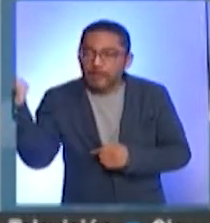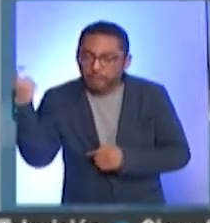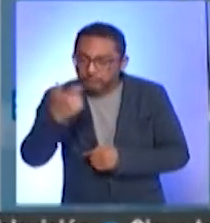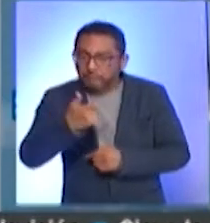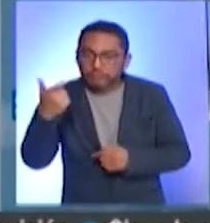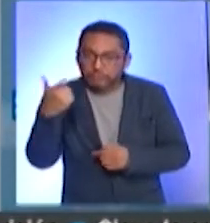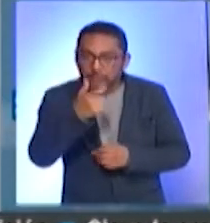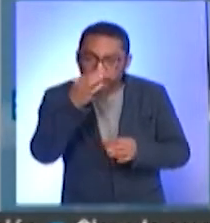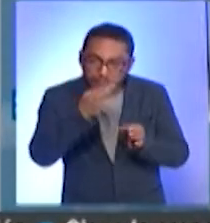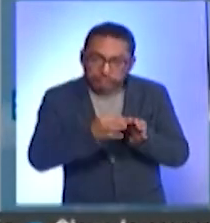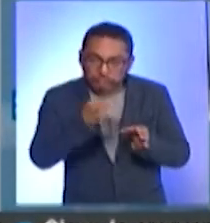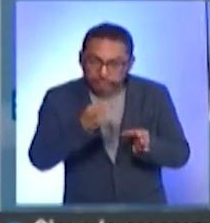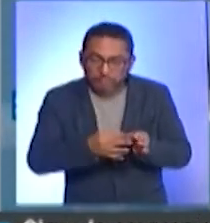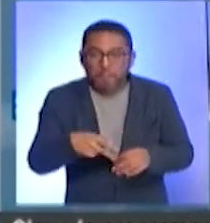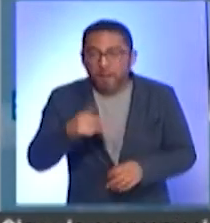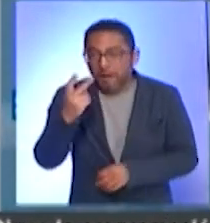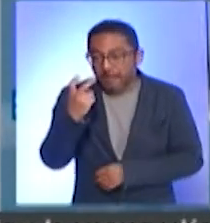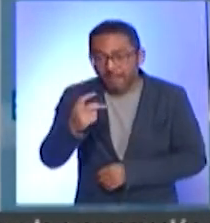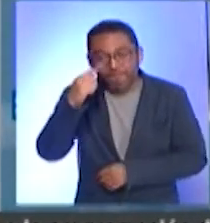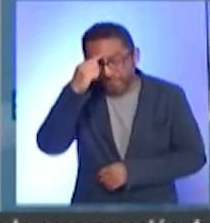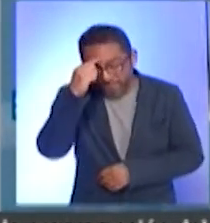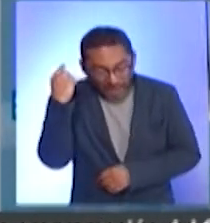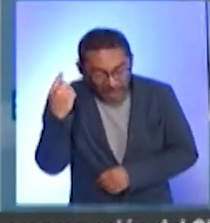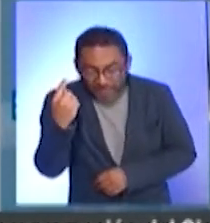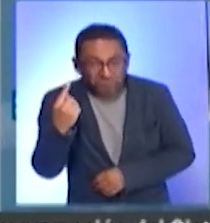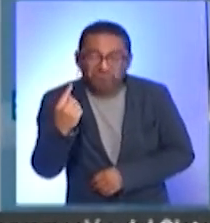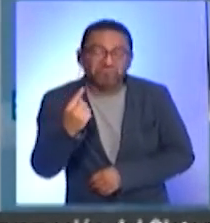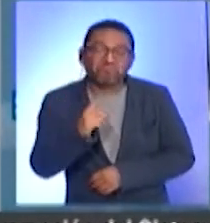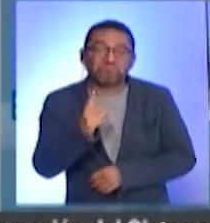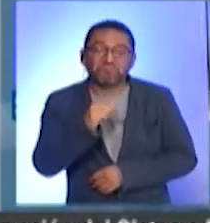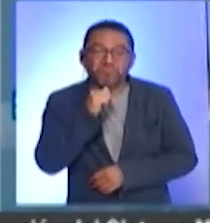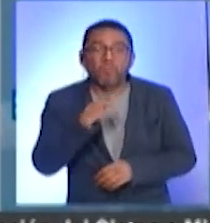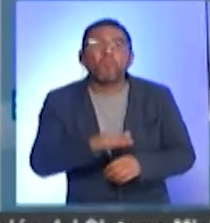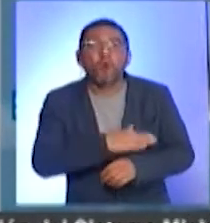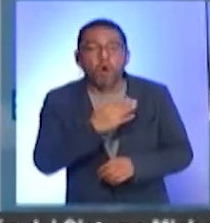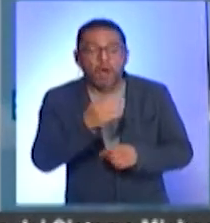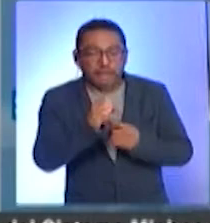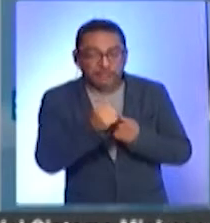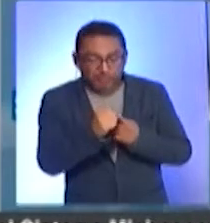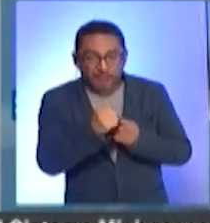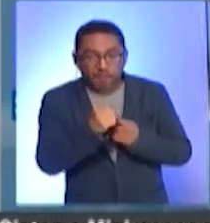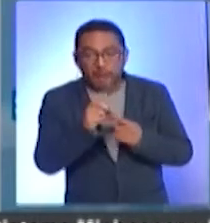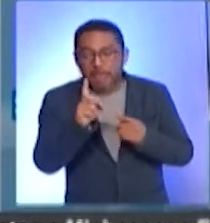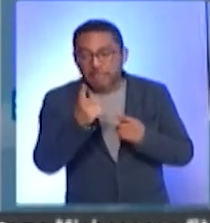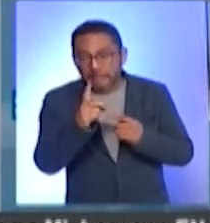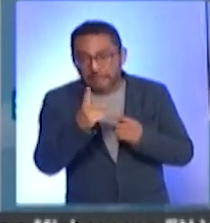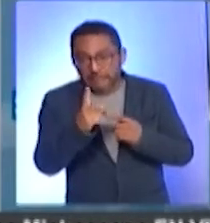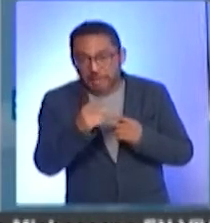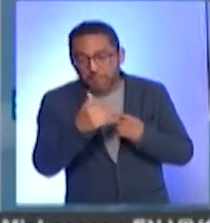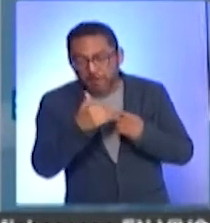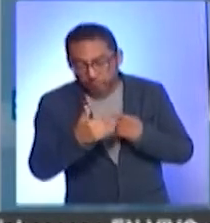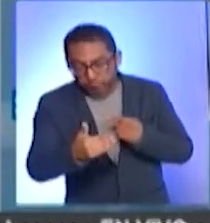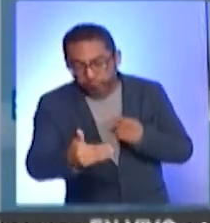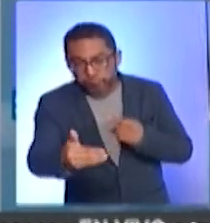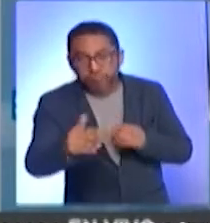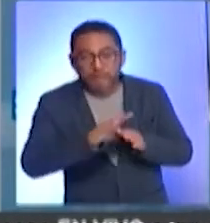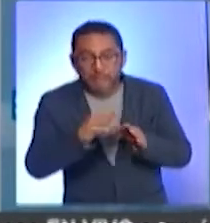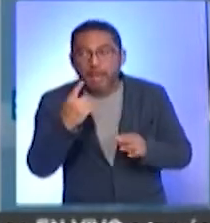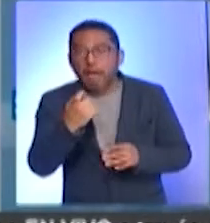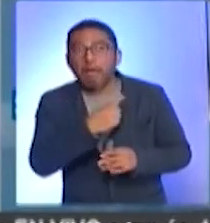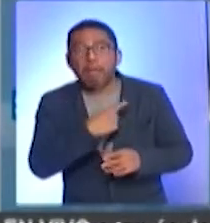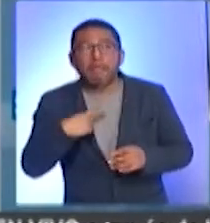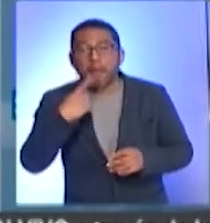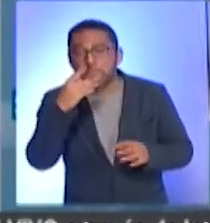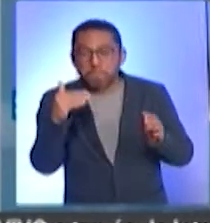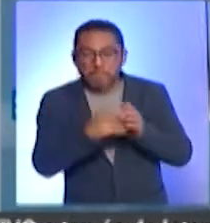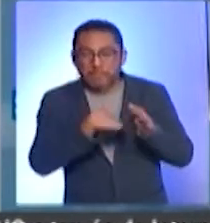situación que no es nada fácil porque entonces de septiembre a diciembre ya va a rondar más de 1.600